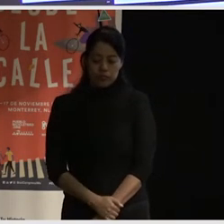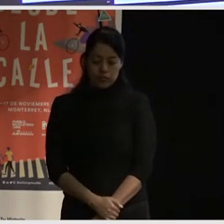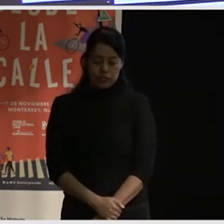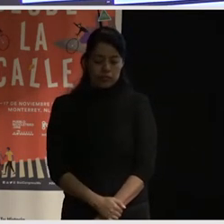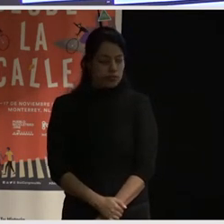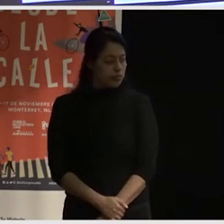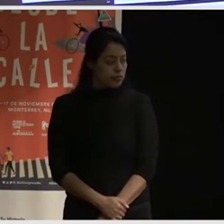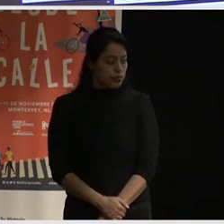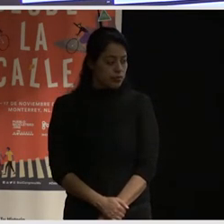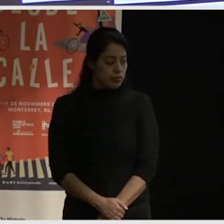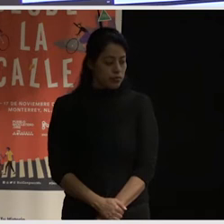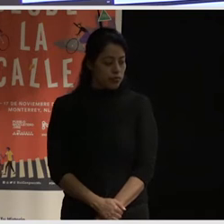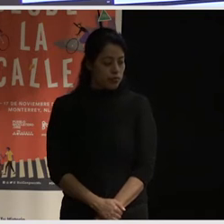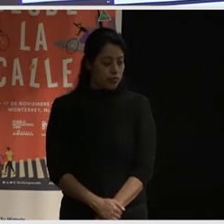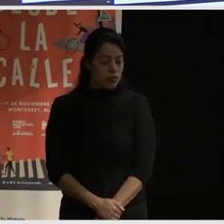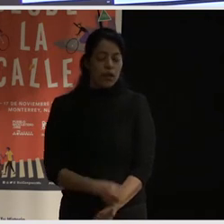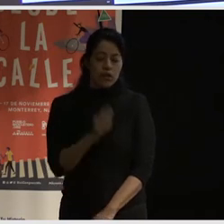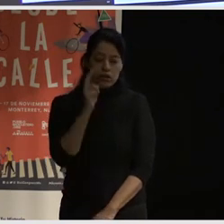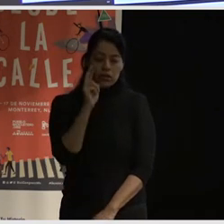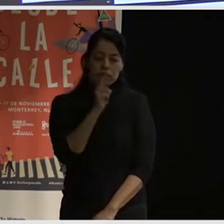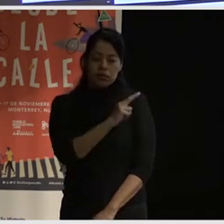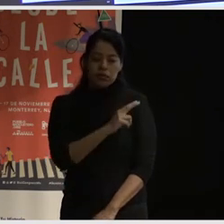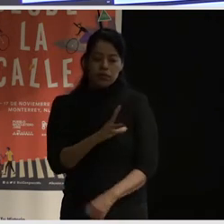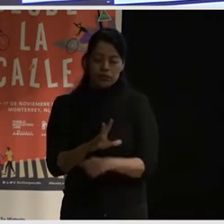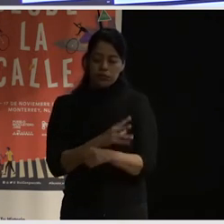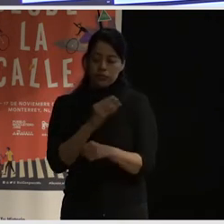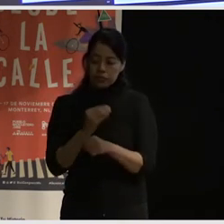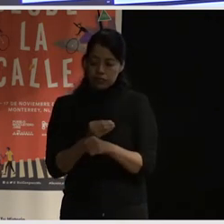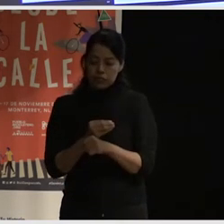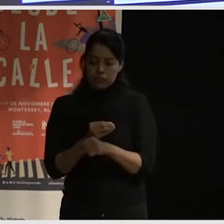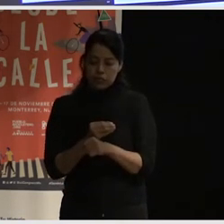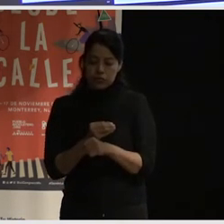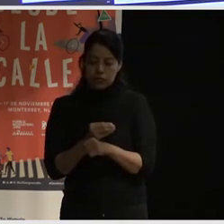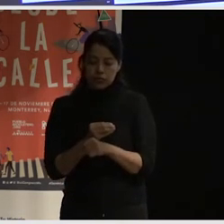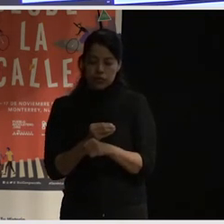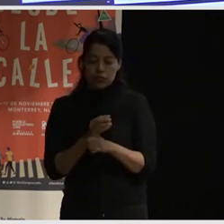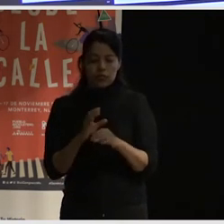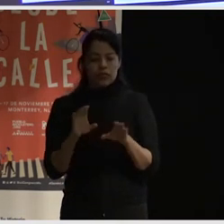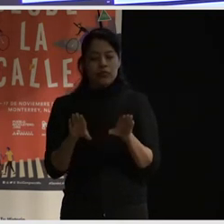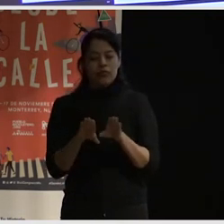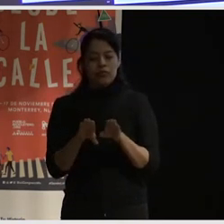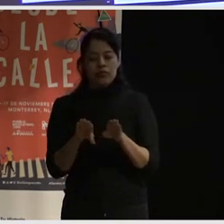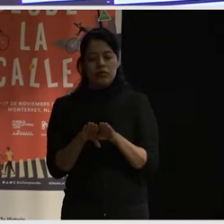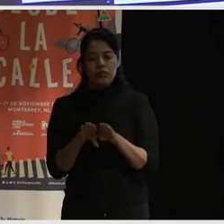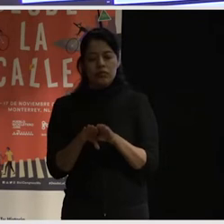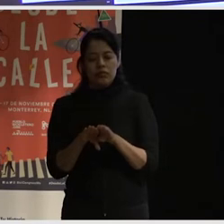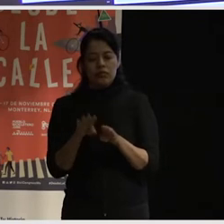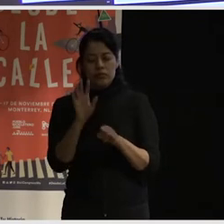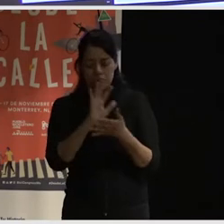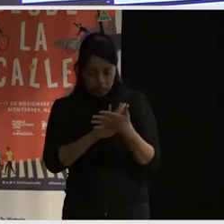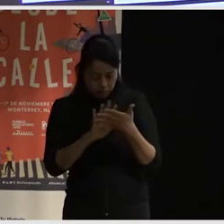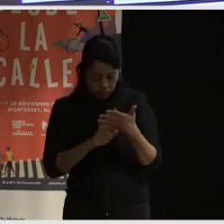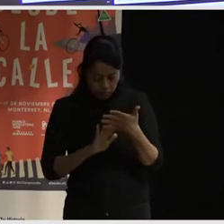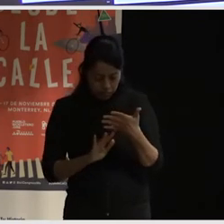quien sea vuelven es como si lo leemos bajo